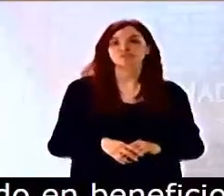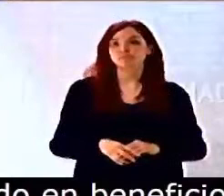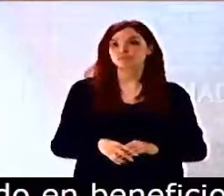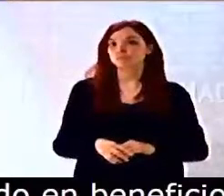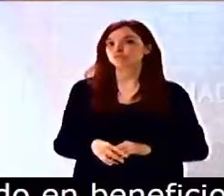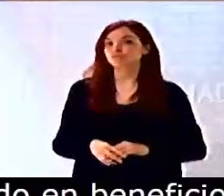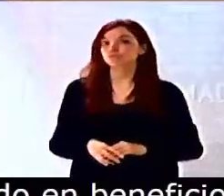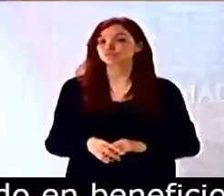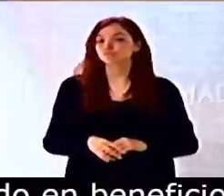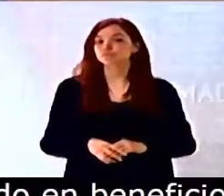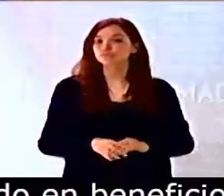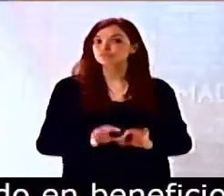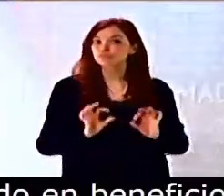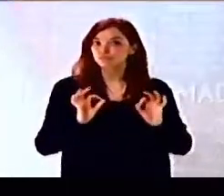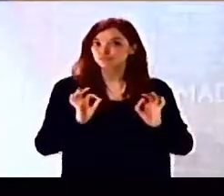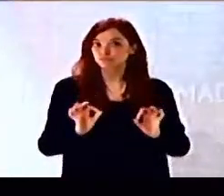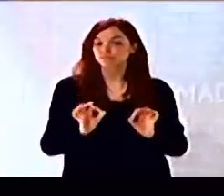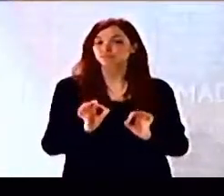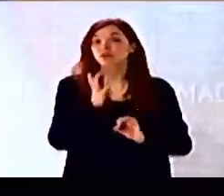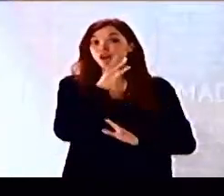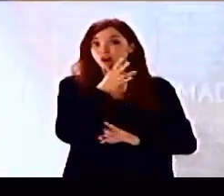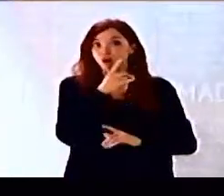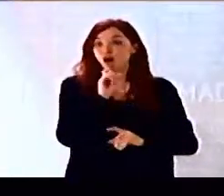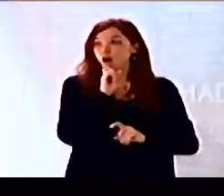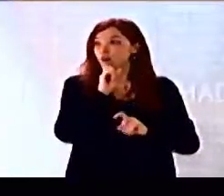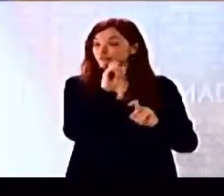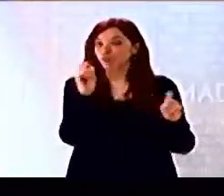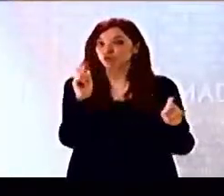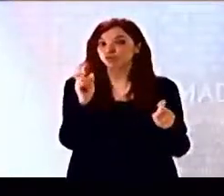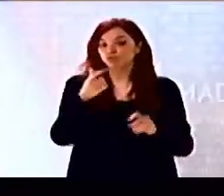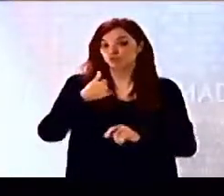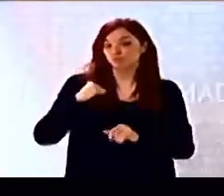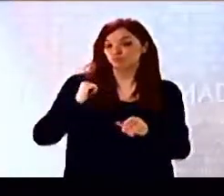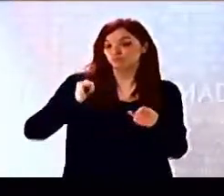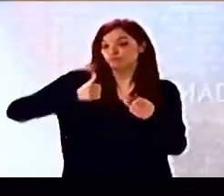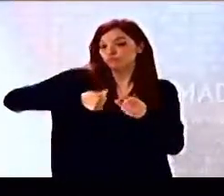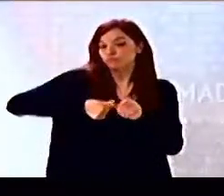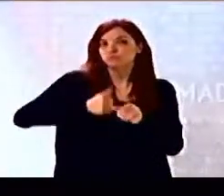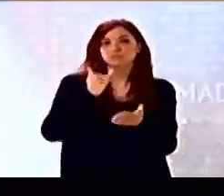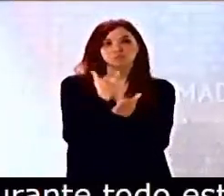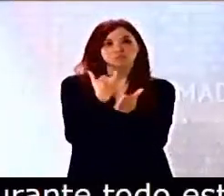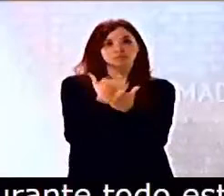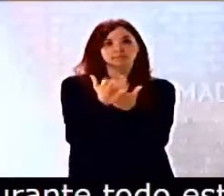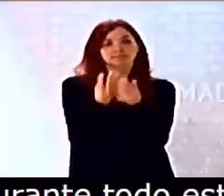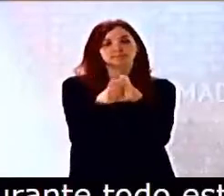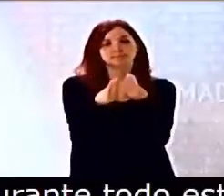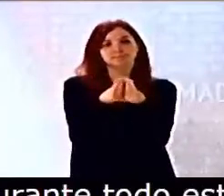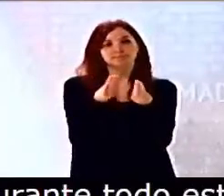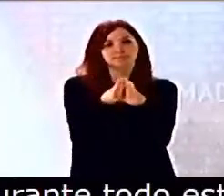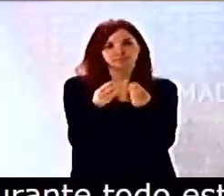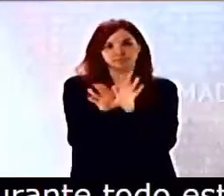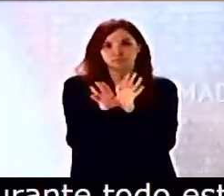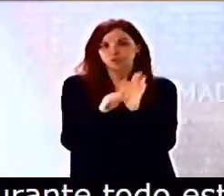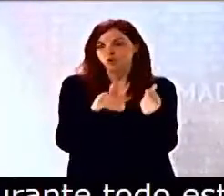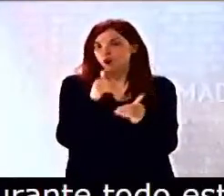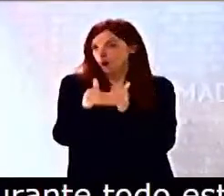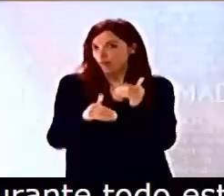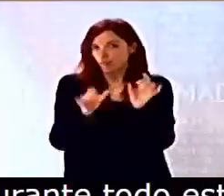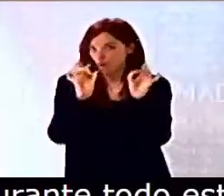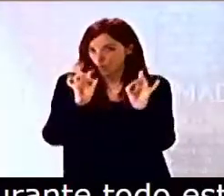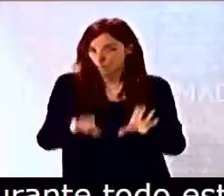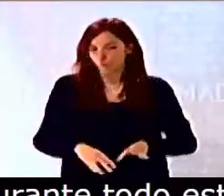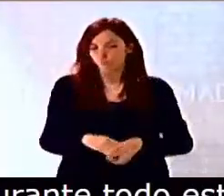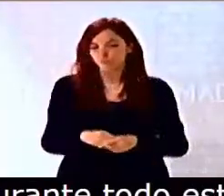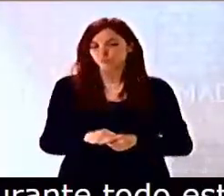En este orden de cosas, decirle que vamos a seguir durante todo este tiempo realizando pruebas de cribados como las estamos